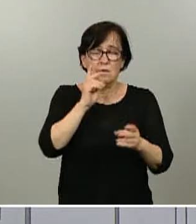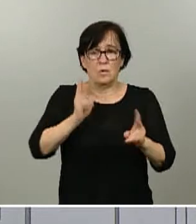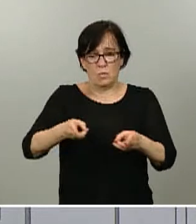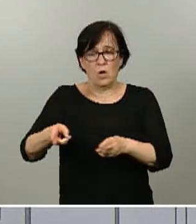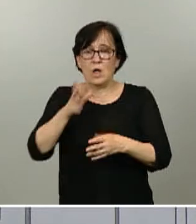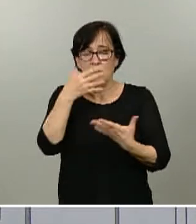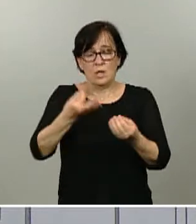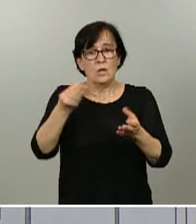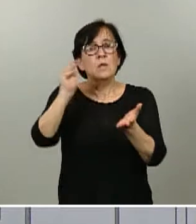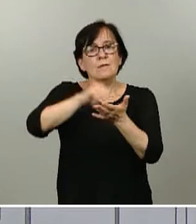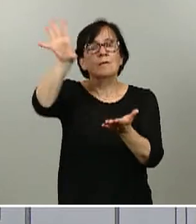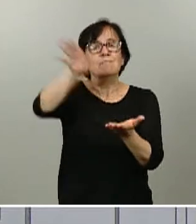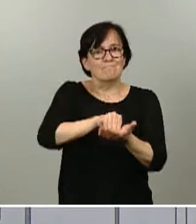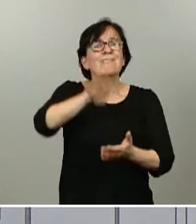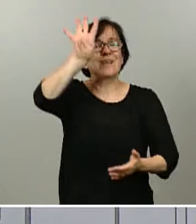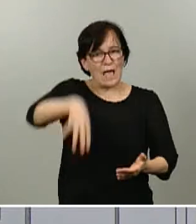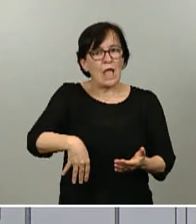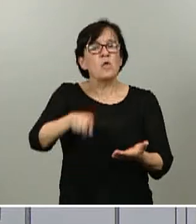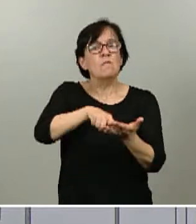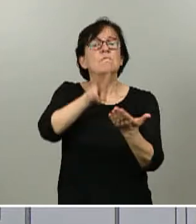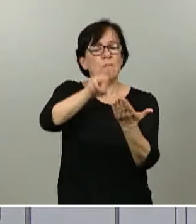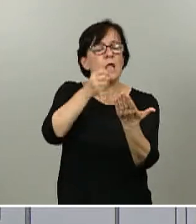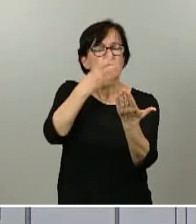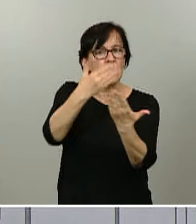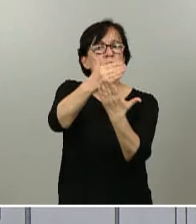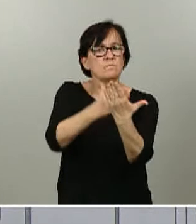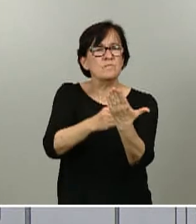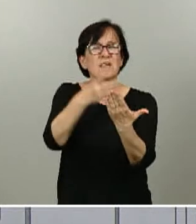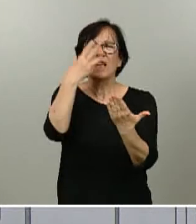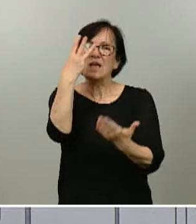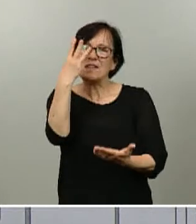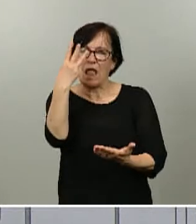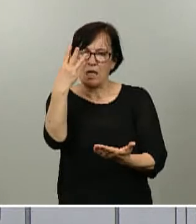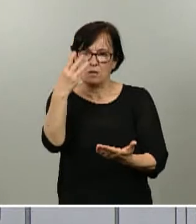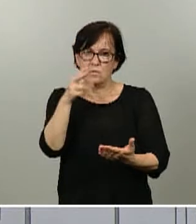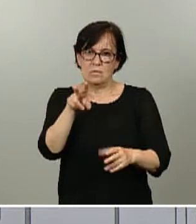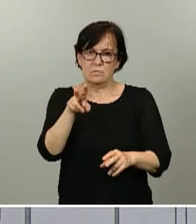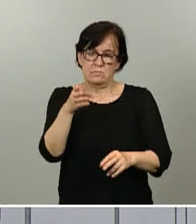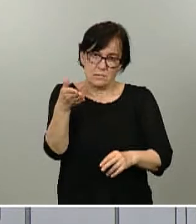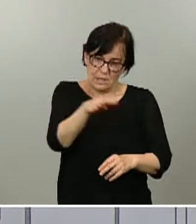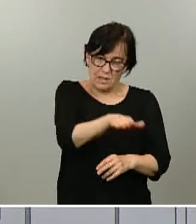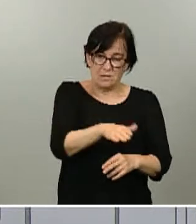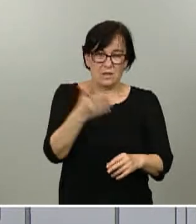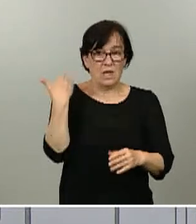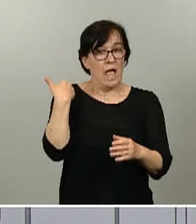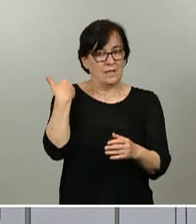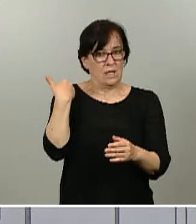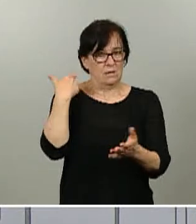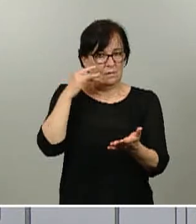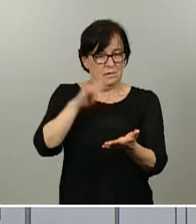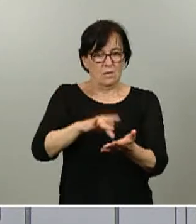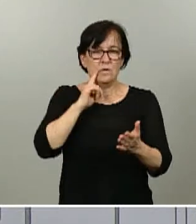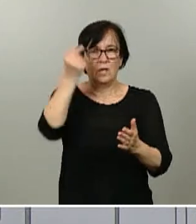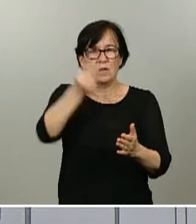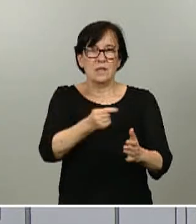de Cataluña ya validados. Han tenido únicamente 3 nuevos fallecidos con fecha de fallecimiento de ayer, para un total a nivel nacional